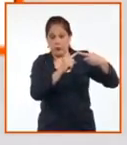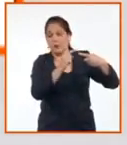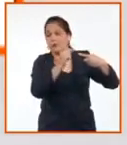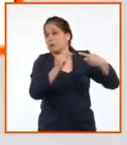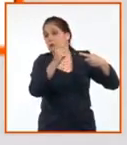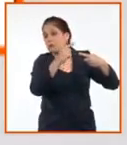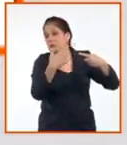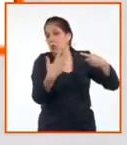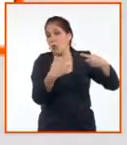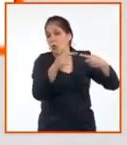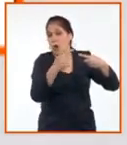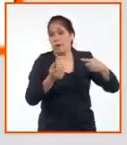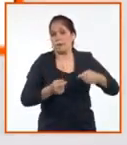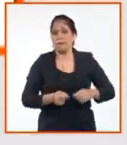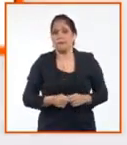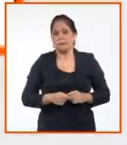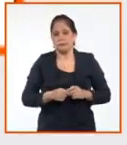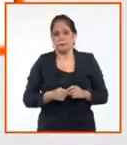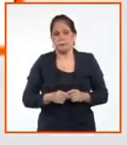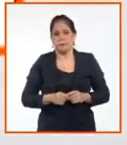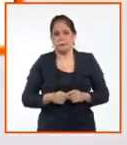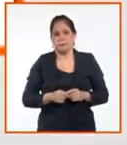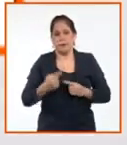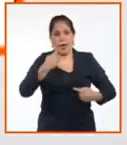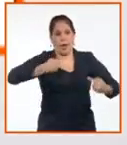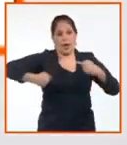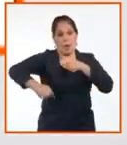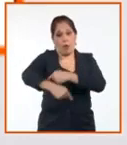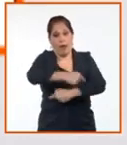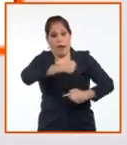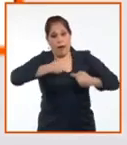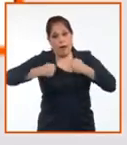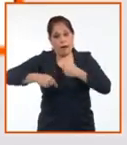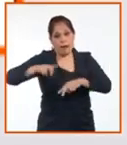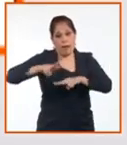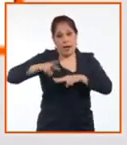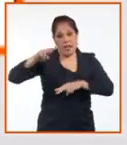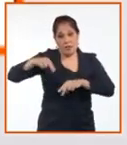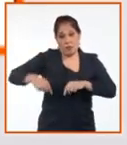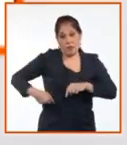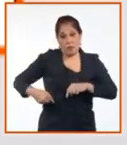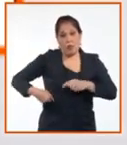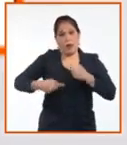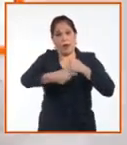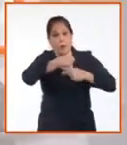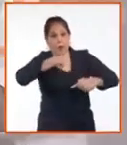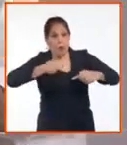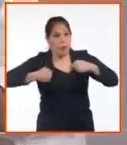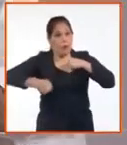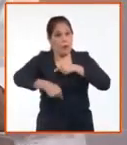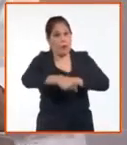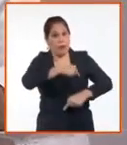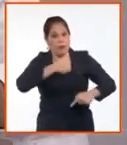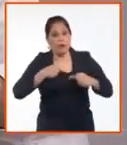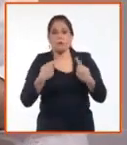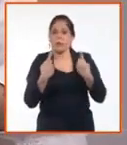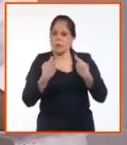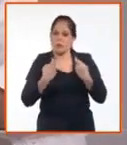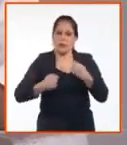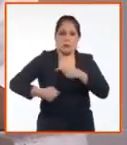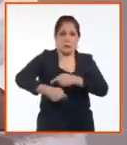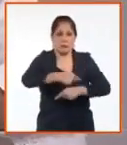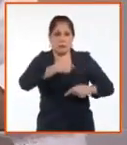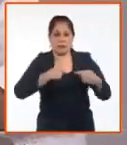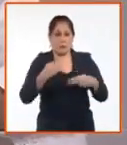cera estamos otorgando a las hemodiálisis porque es un medicamento que el paciente que necesita realizarse si no lo